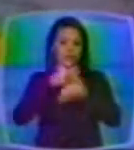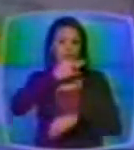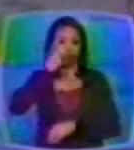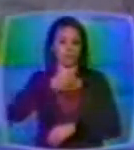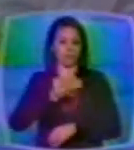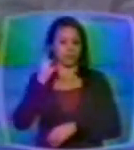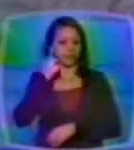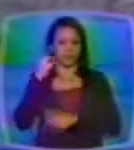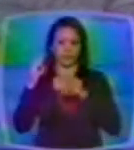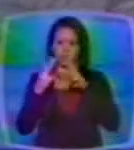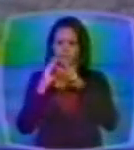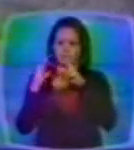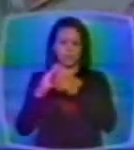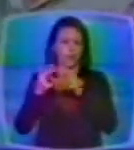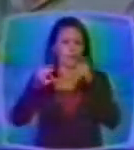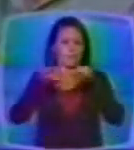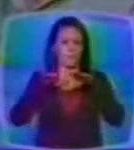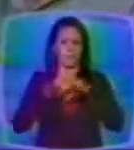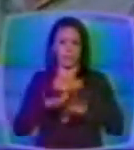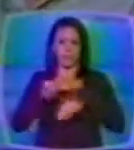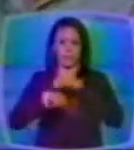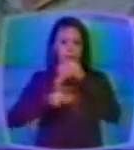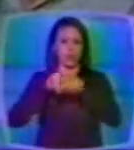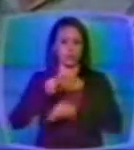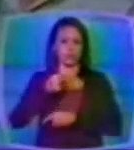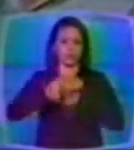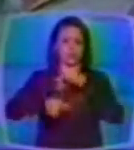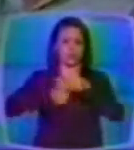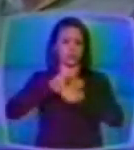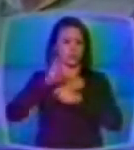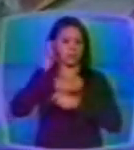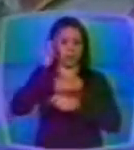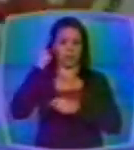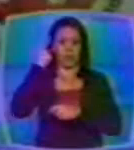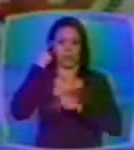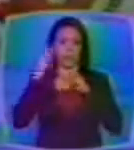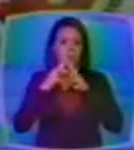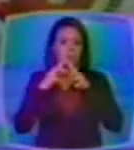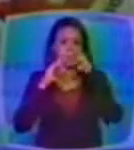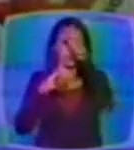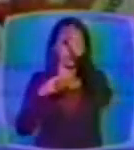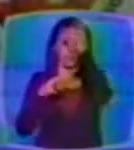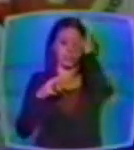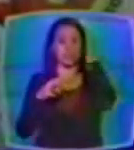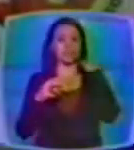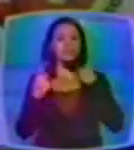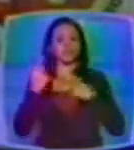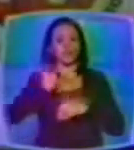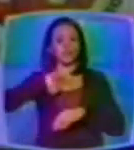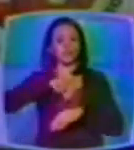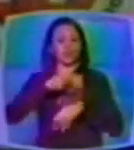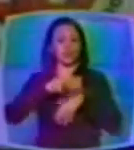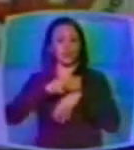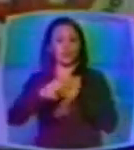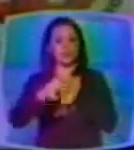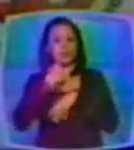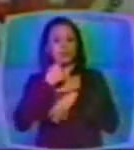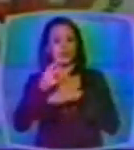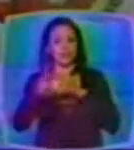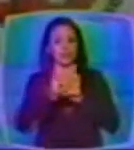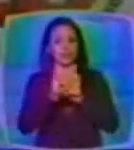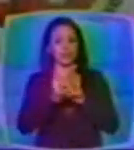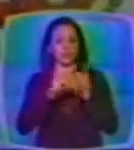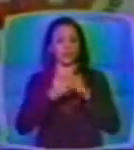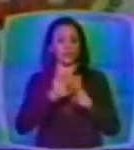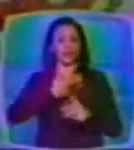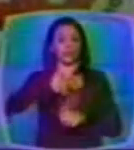aseguró desconocer el llamado a paro realizado por la Asociación de Profesores. Nosotros estamos dentro de los lapsos que establece la ley y por